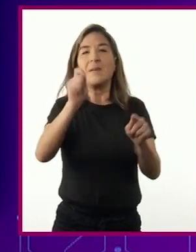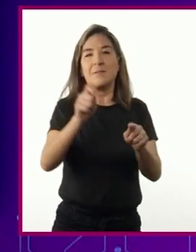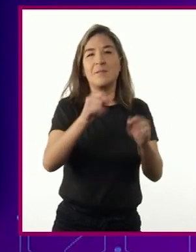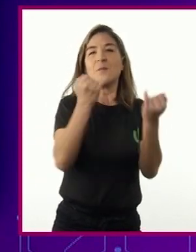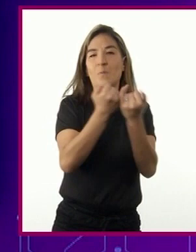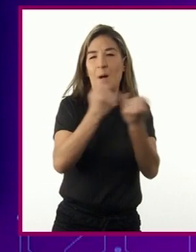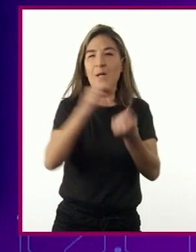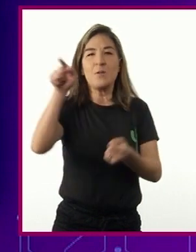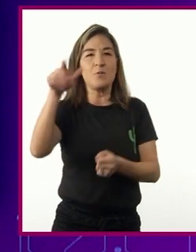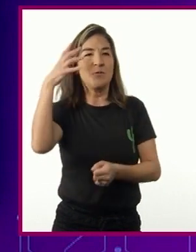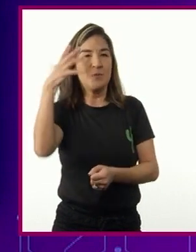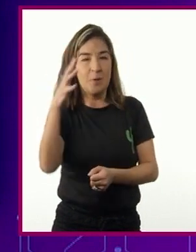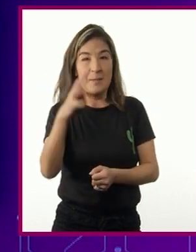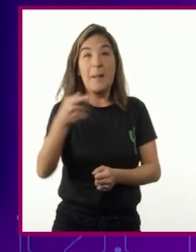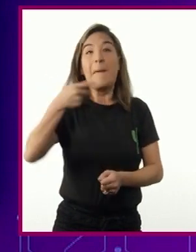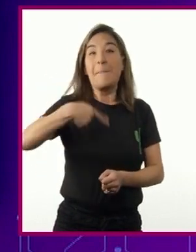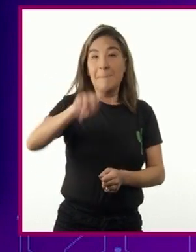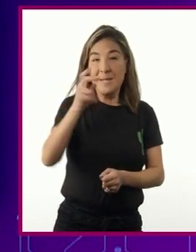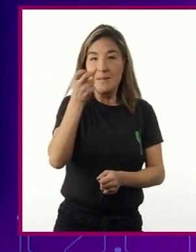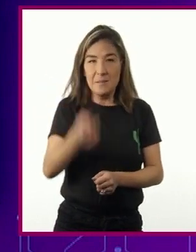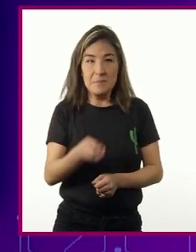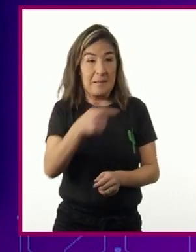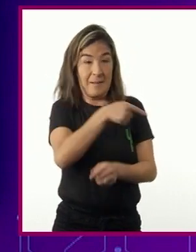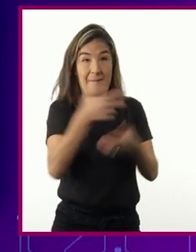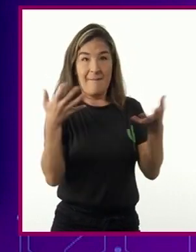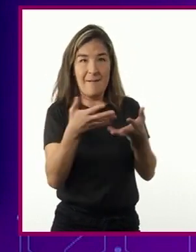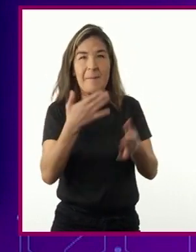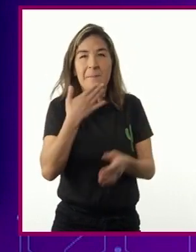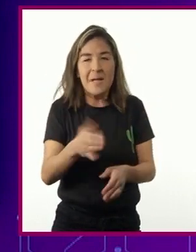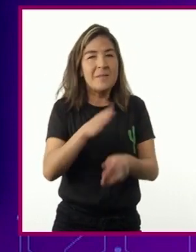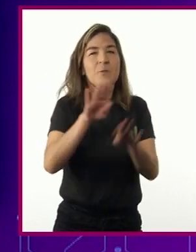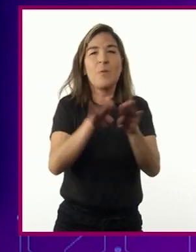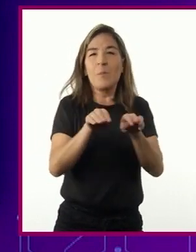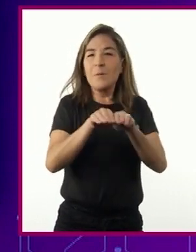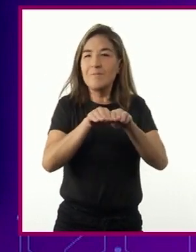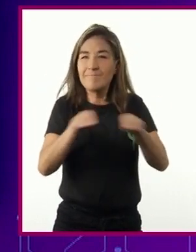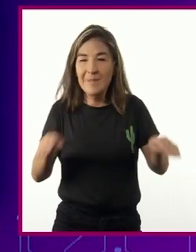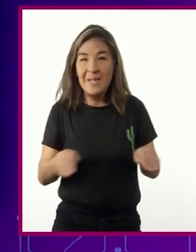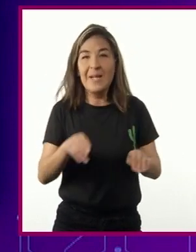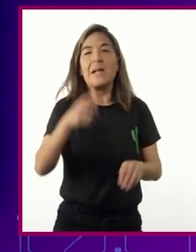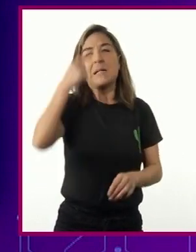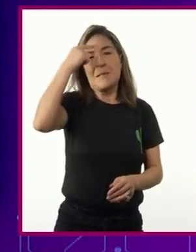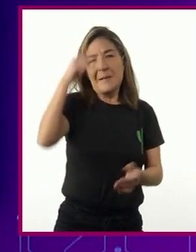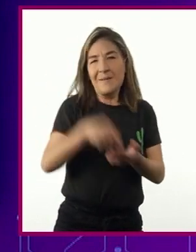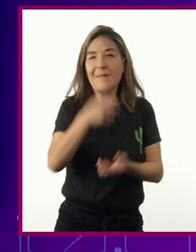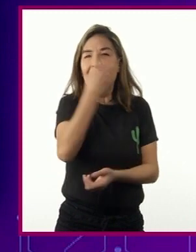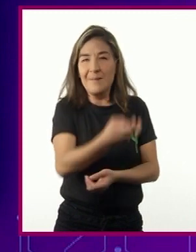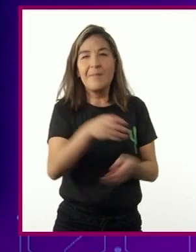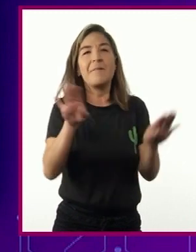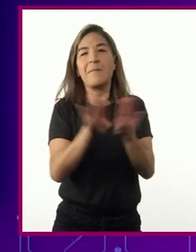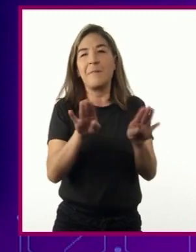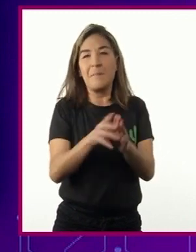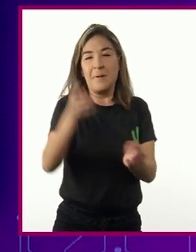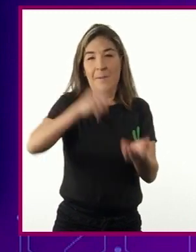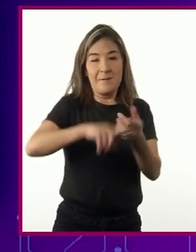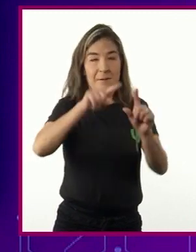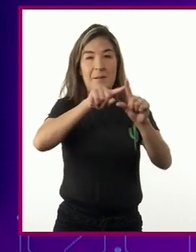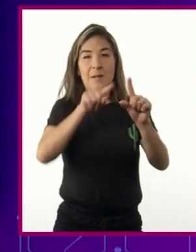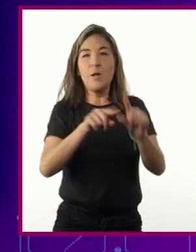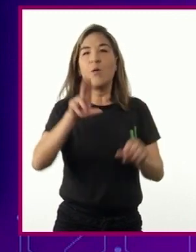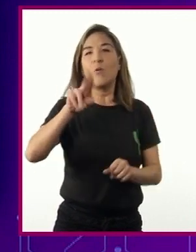Sol. Sin embargo, él no realizó bien las medidas y supuso que el ángulo era